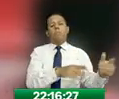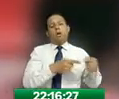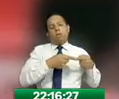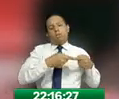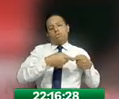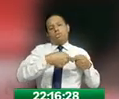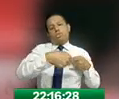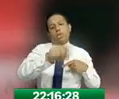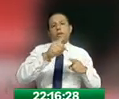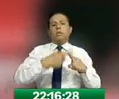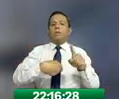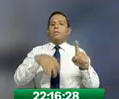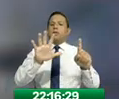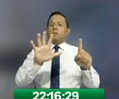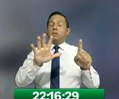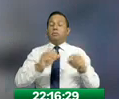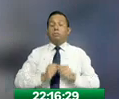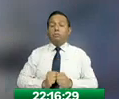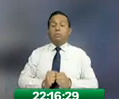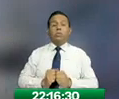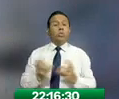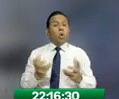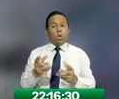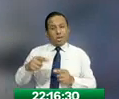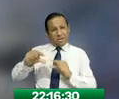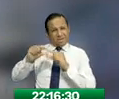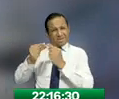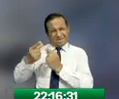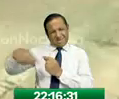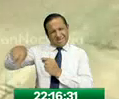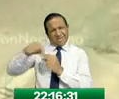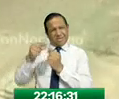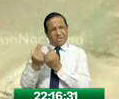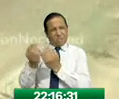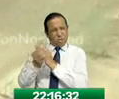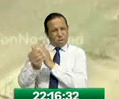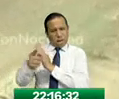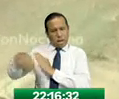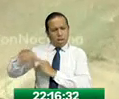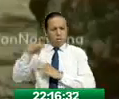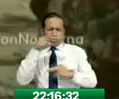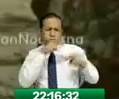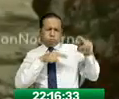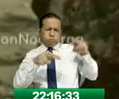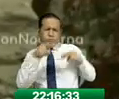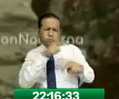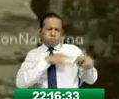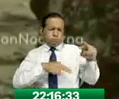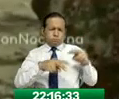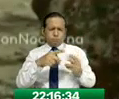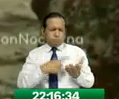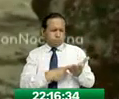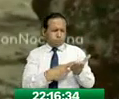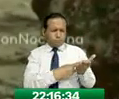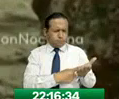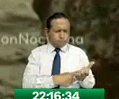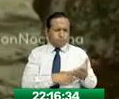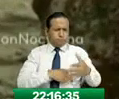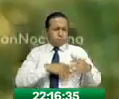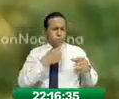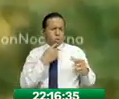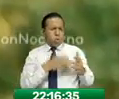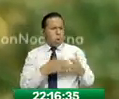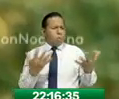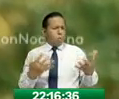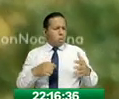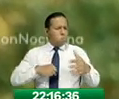el informe publicado por la escuela John Hopkins de la revista académica The Lancet Global Health, revelando que el impacto del COVID-19